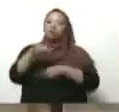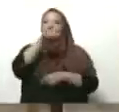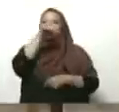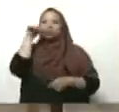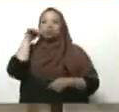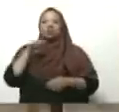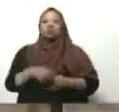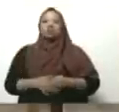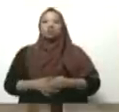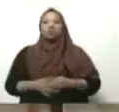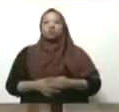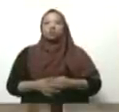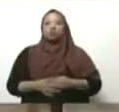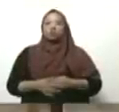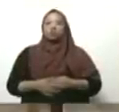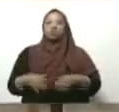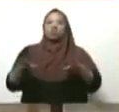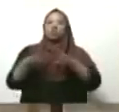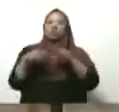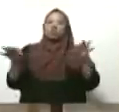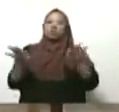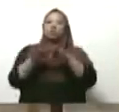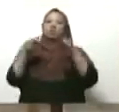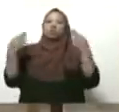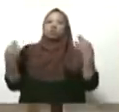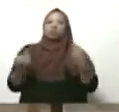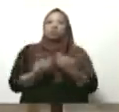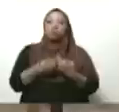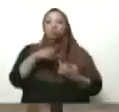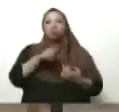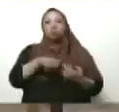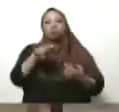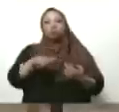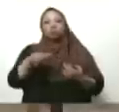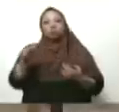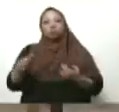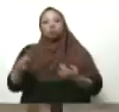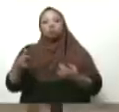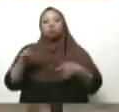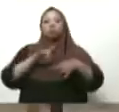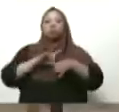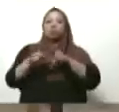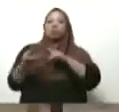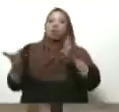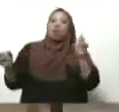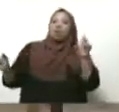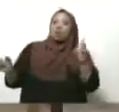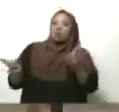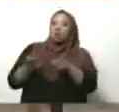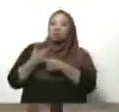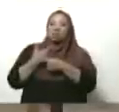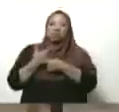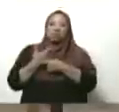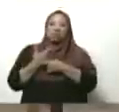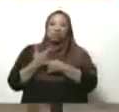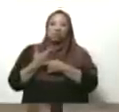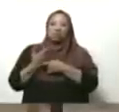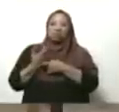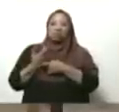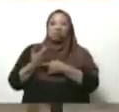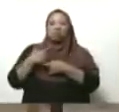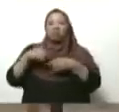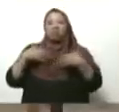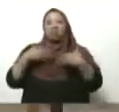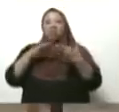consumidores sino a toda su familia ya que los adictos se convierten en un cáncer que va carcomiendo la